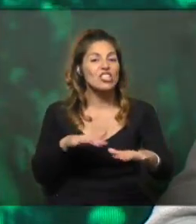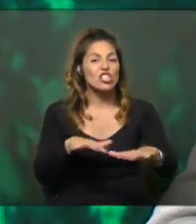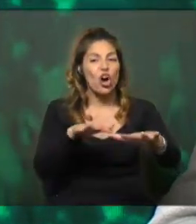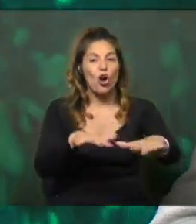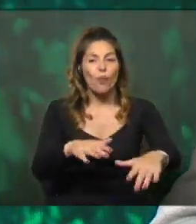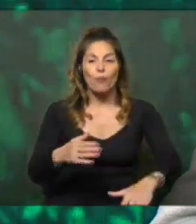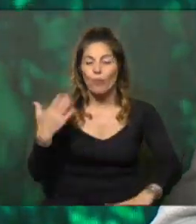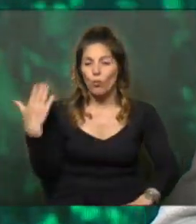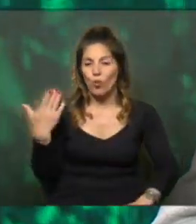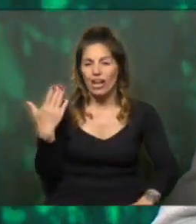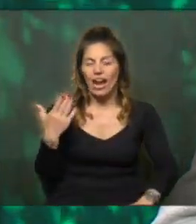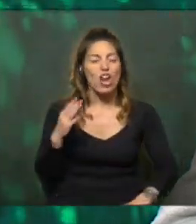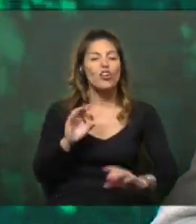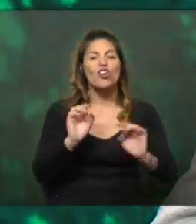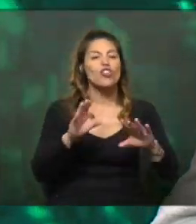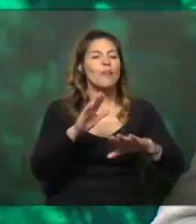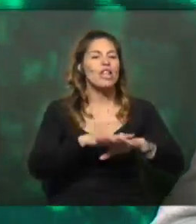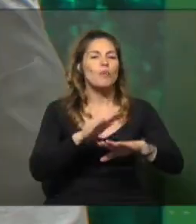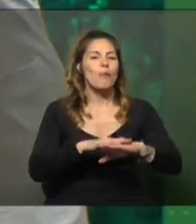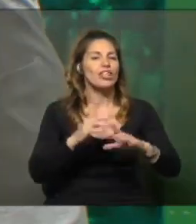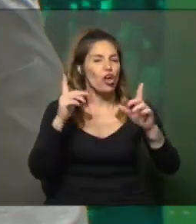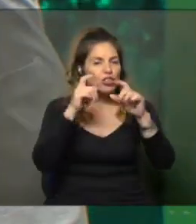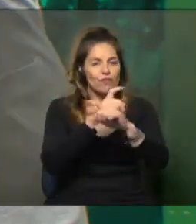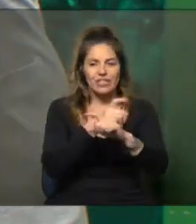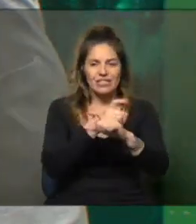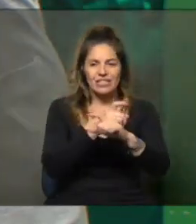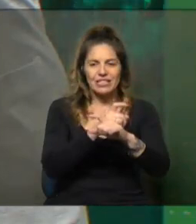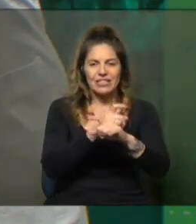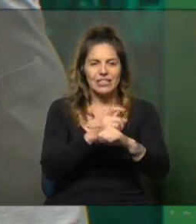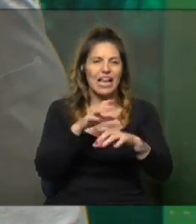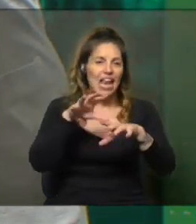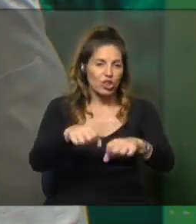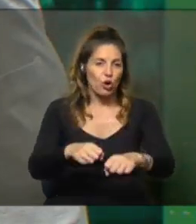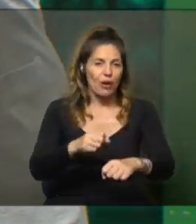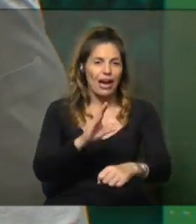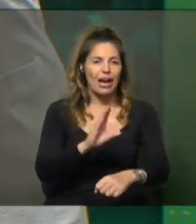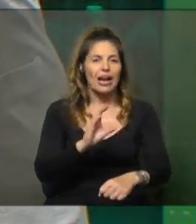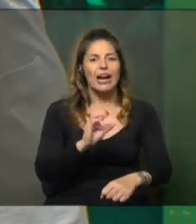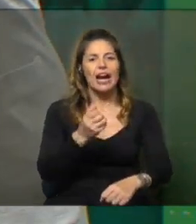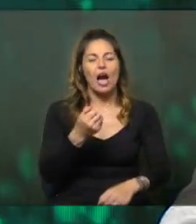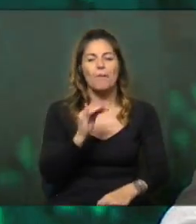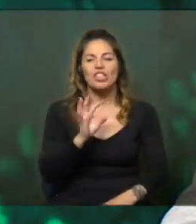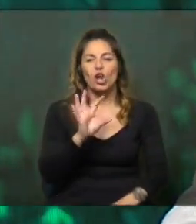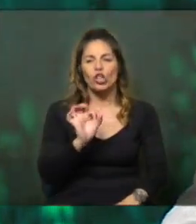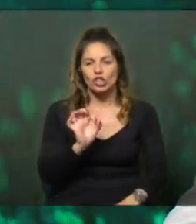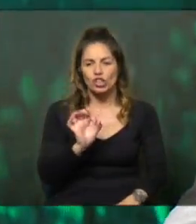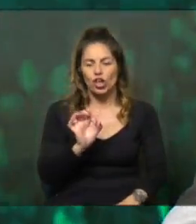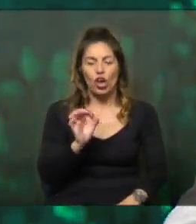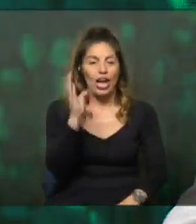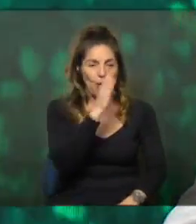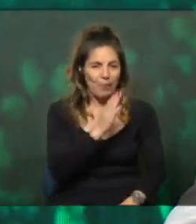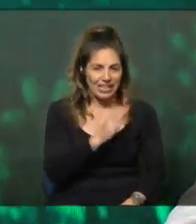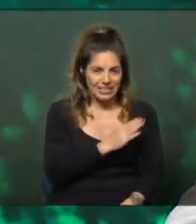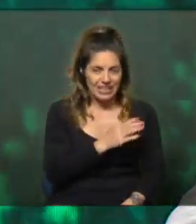solamente los momentos críticos como decía re en el en lo que fue la toma del Capitolio lo que fue en Brasil lo que vimos en España en